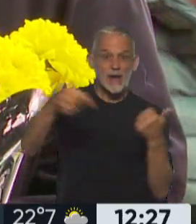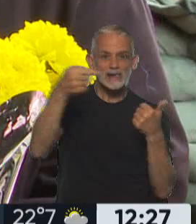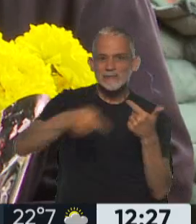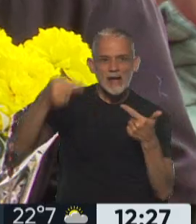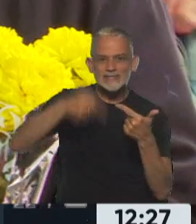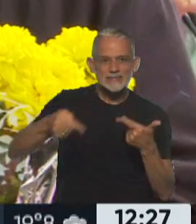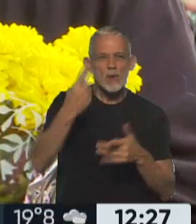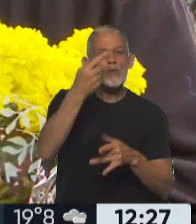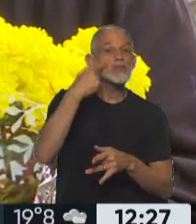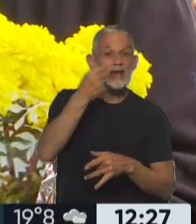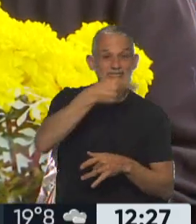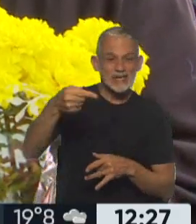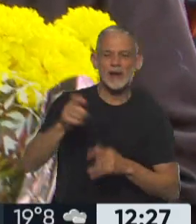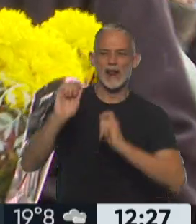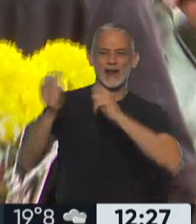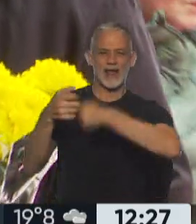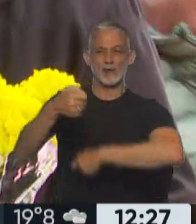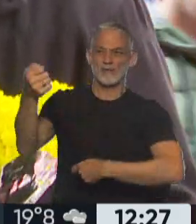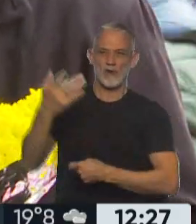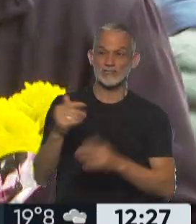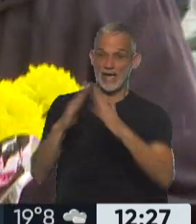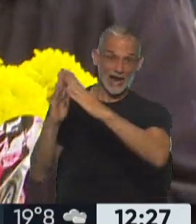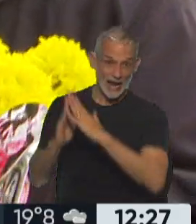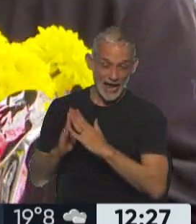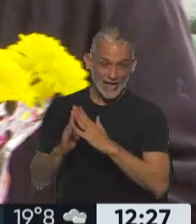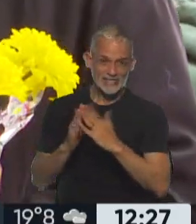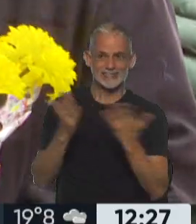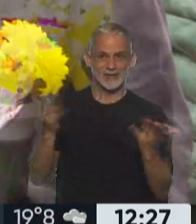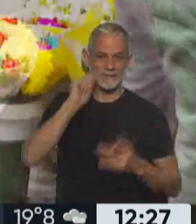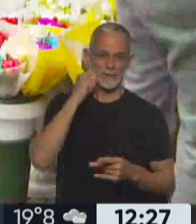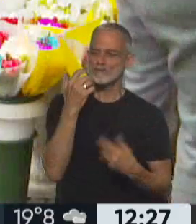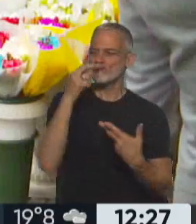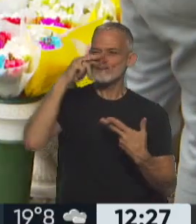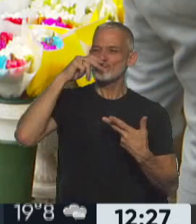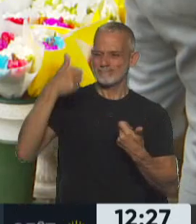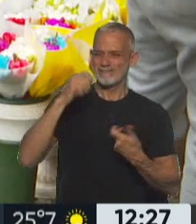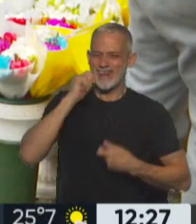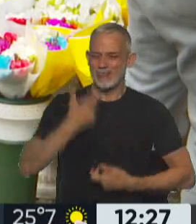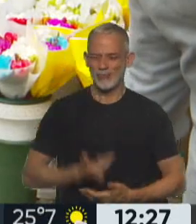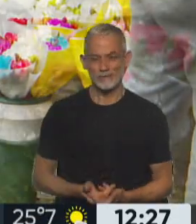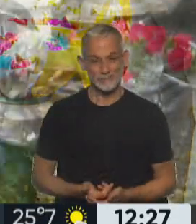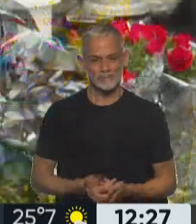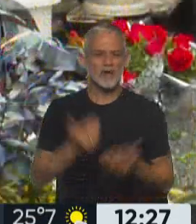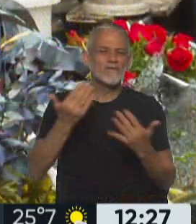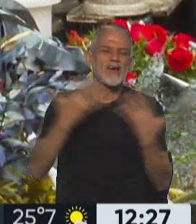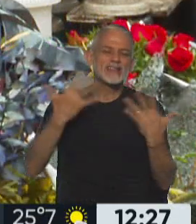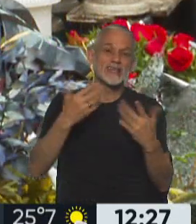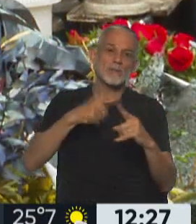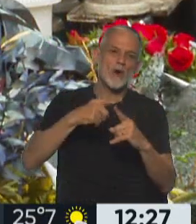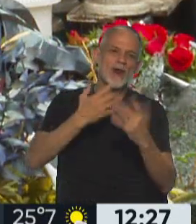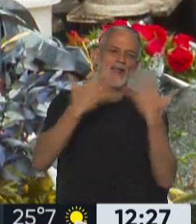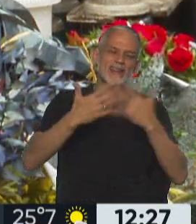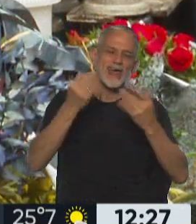lo menos una vez a la semana le regalo. Ah, sí. O sea que la casa está aromatizada, digamos. Sí, exactamente. Felicidad por el día de la primavera,